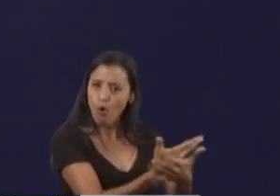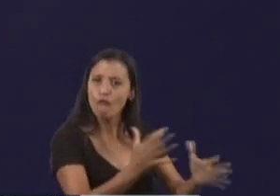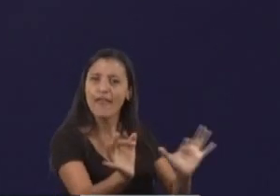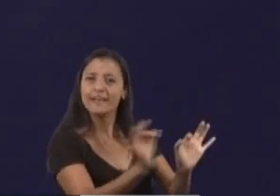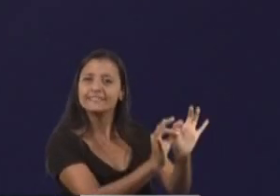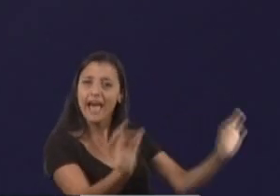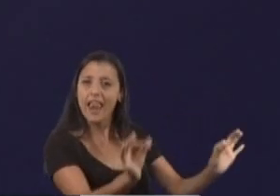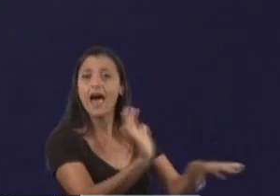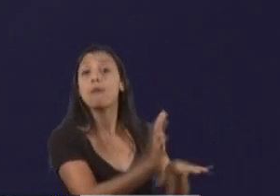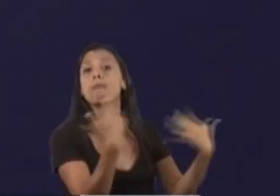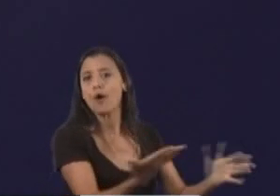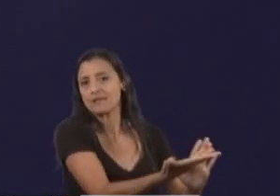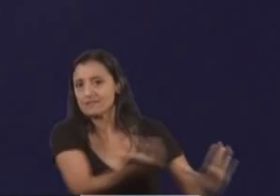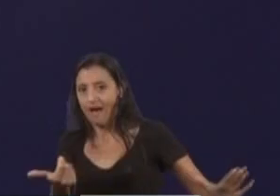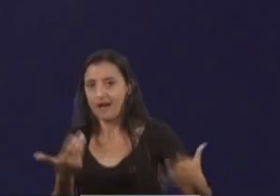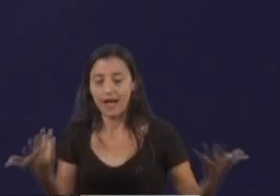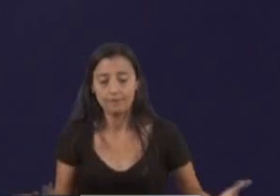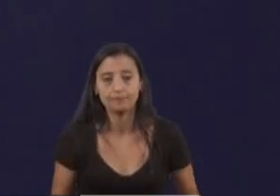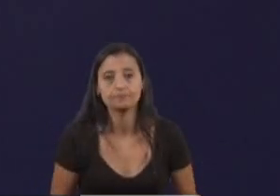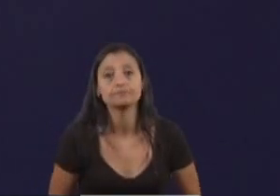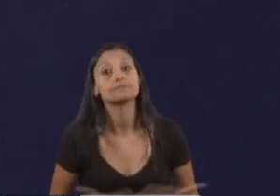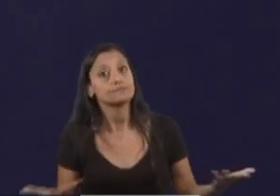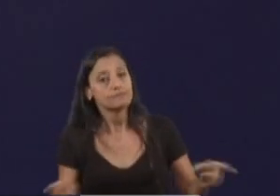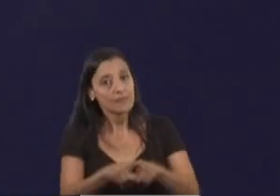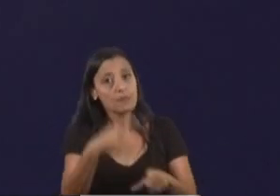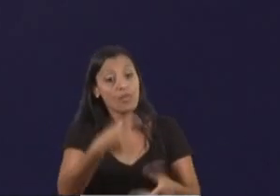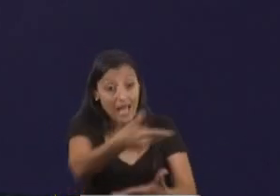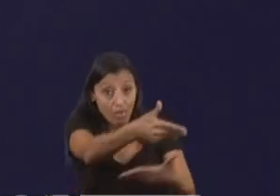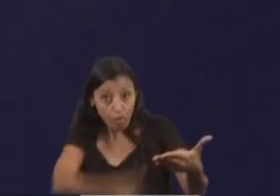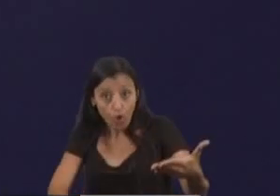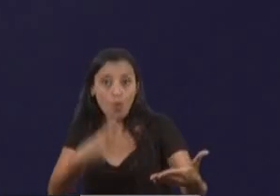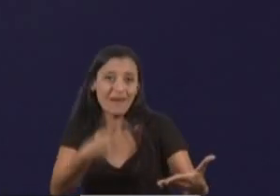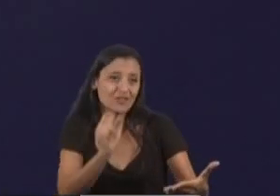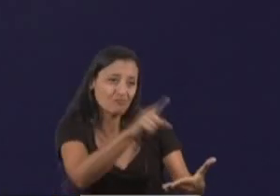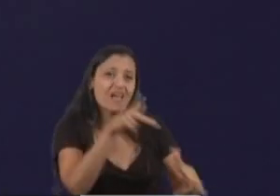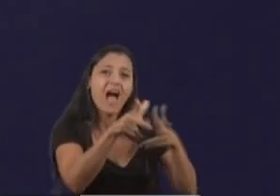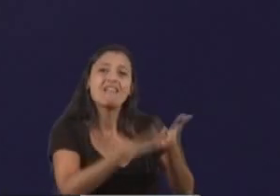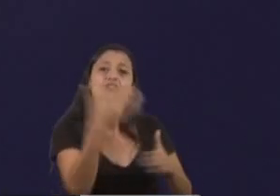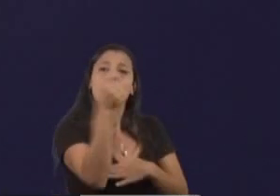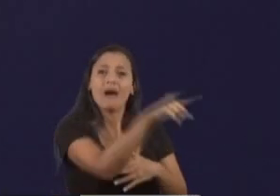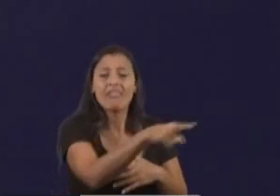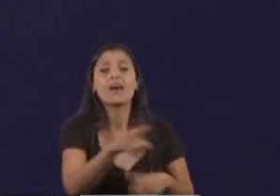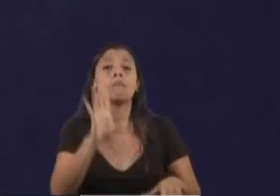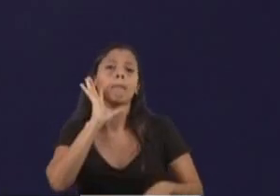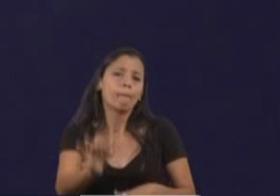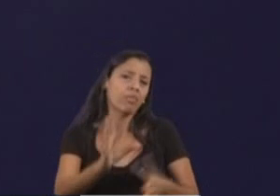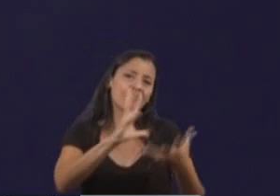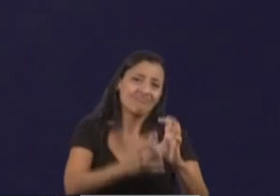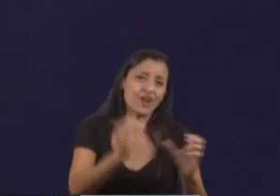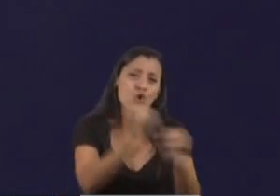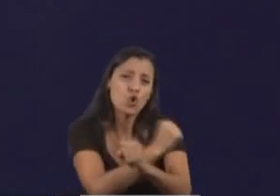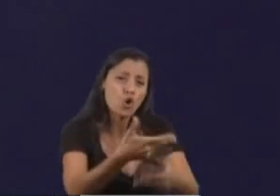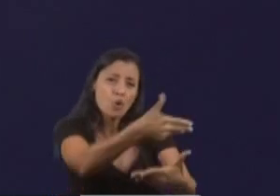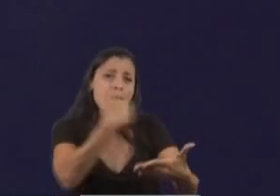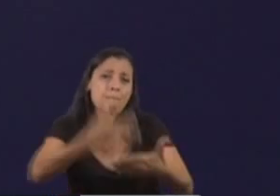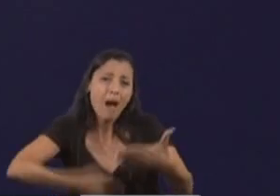Malvinas. Bueno, les decía, el documento que acompañaba la bandera está en un estado desfavorable, presentando roturas,